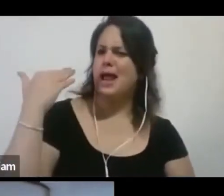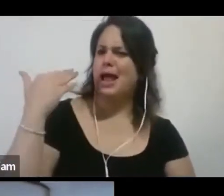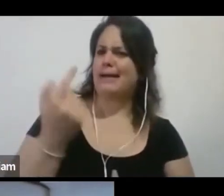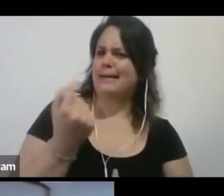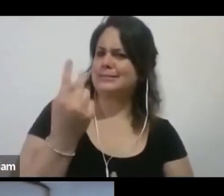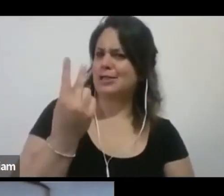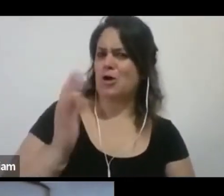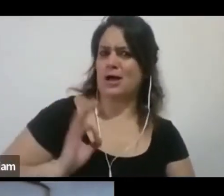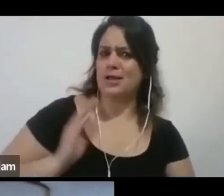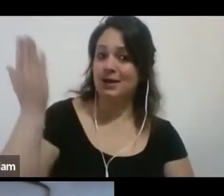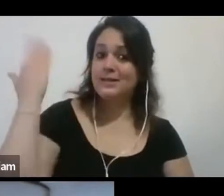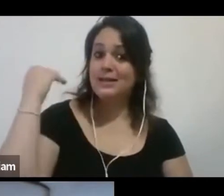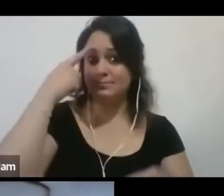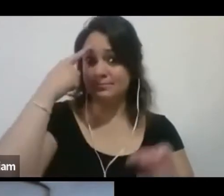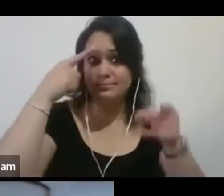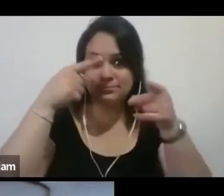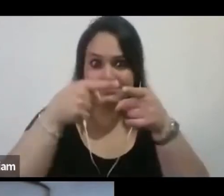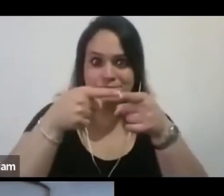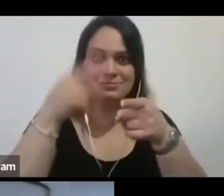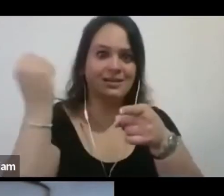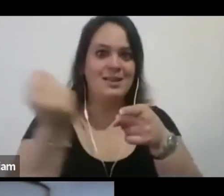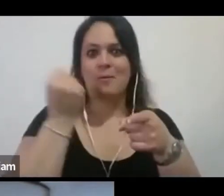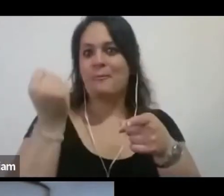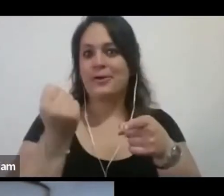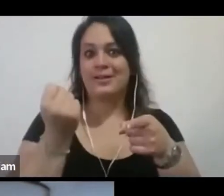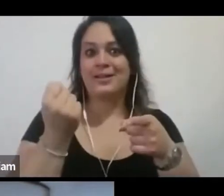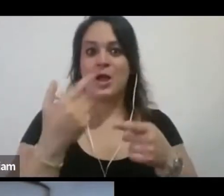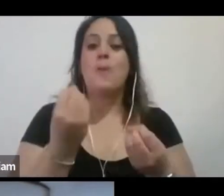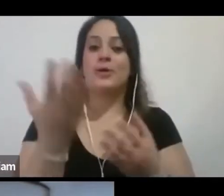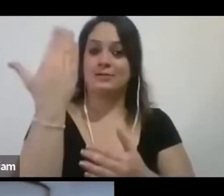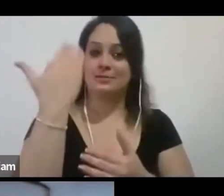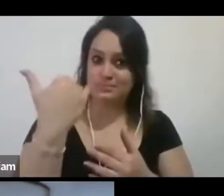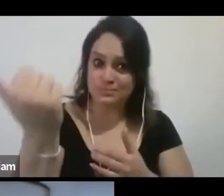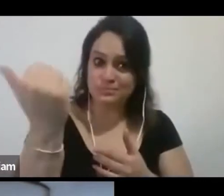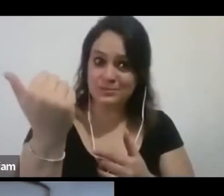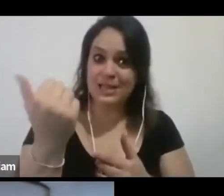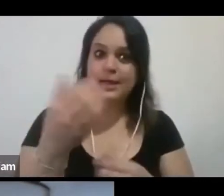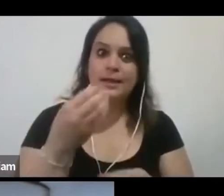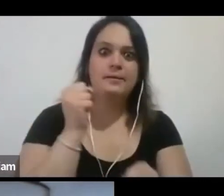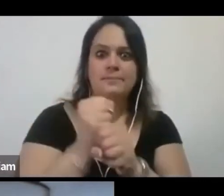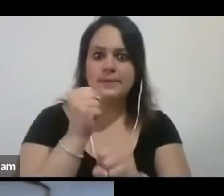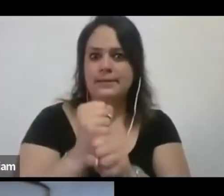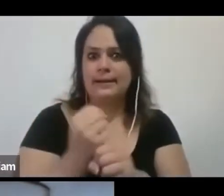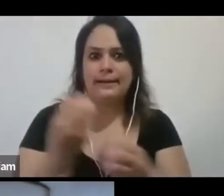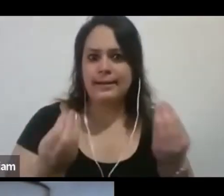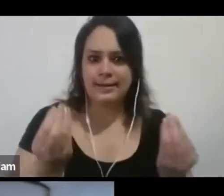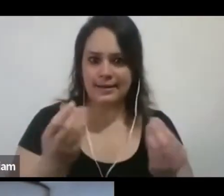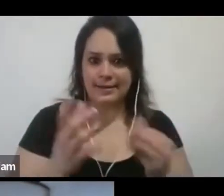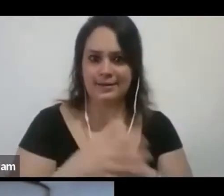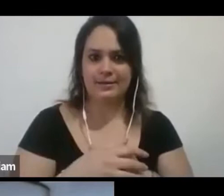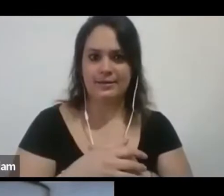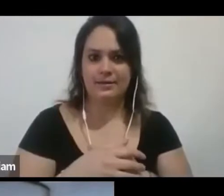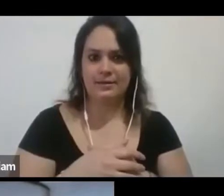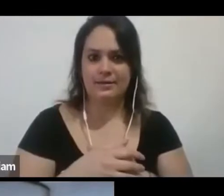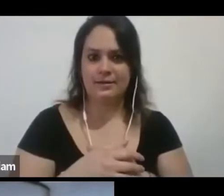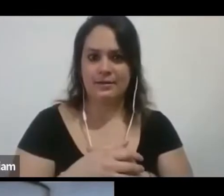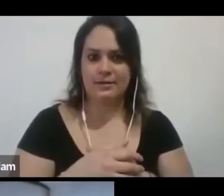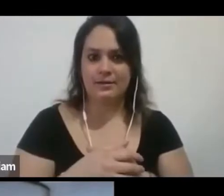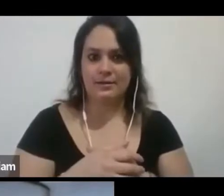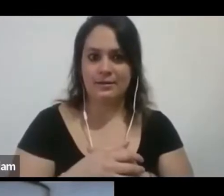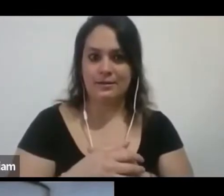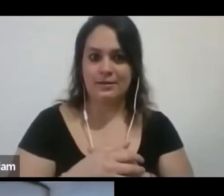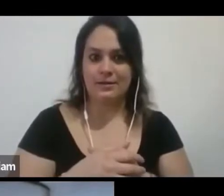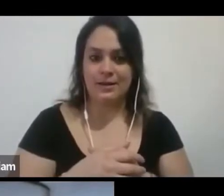gran desafío, porque me convoca Daniela para trabajar en los centros